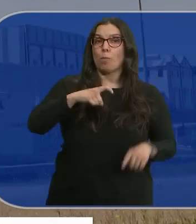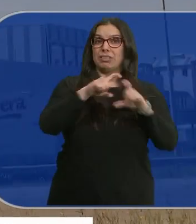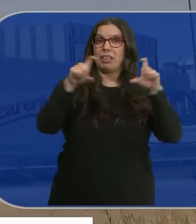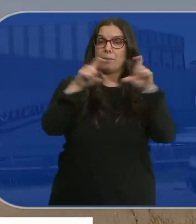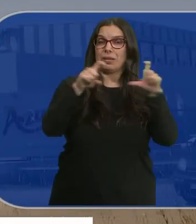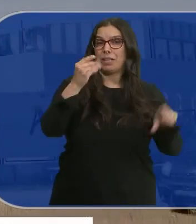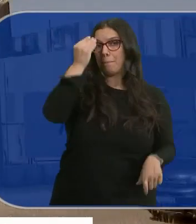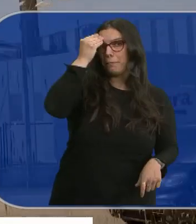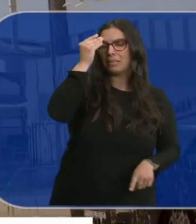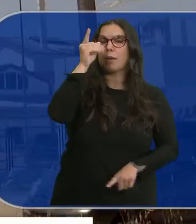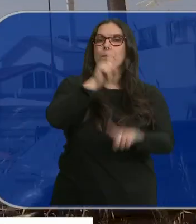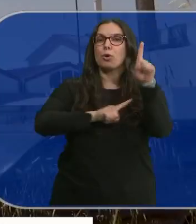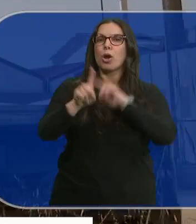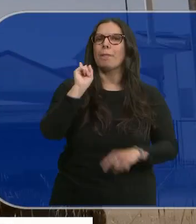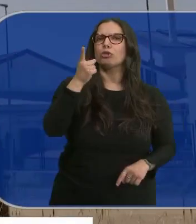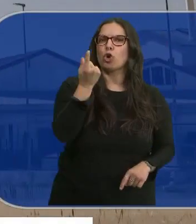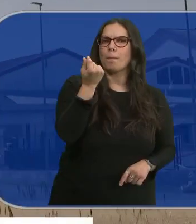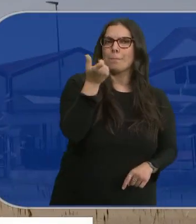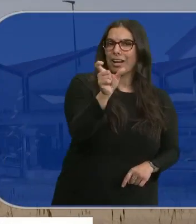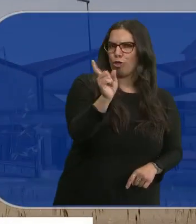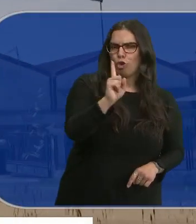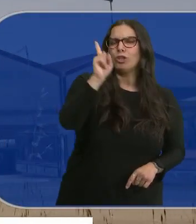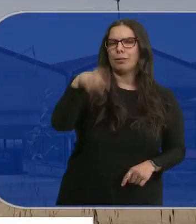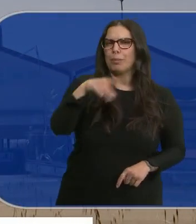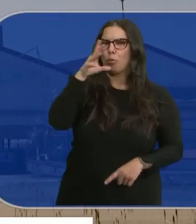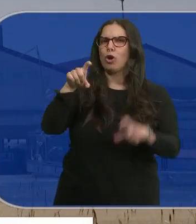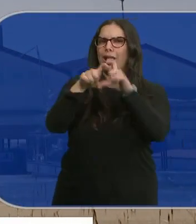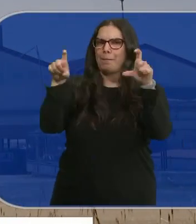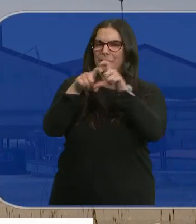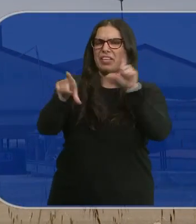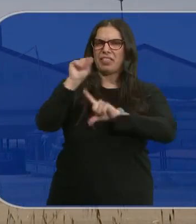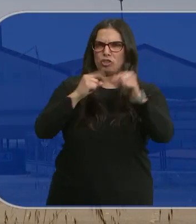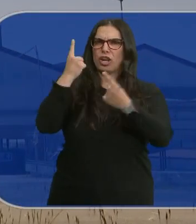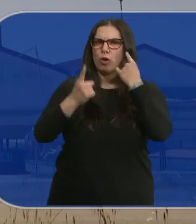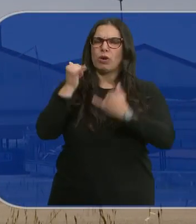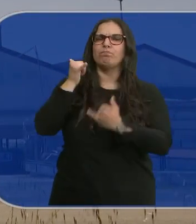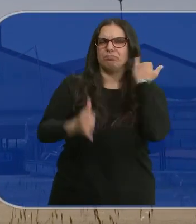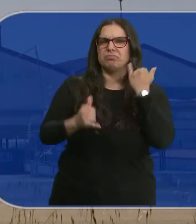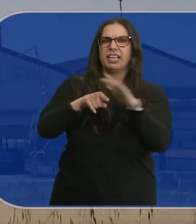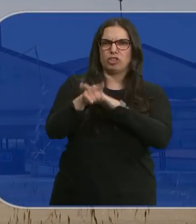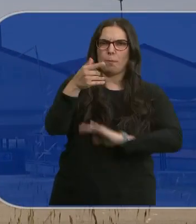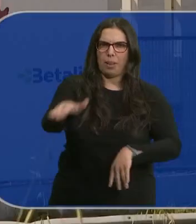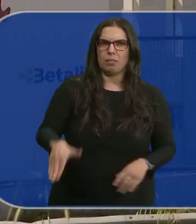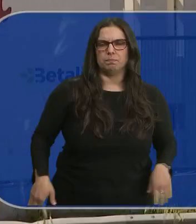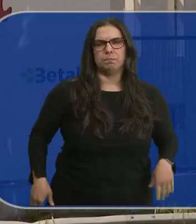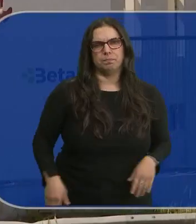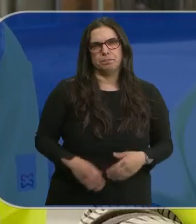los problemas no solo son los precios, sino también la mala gestión de la empresa en algunas decisiones.